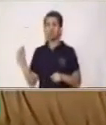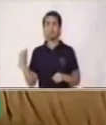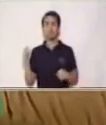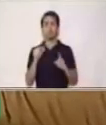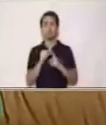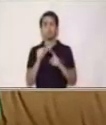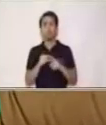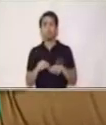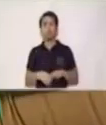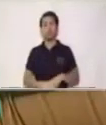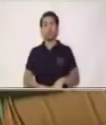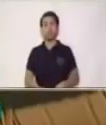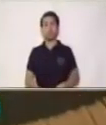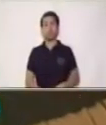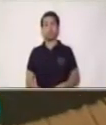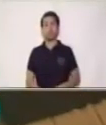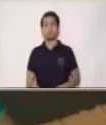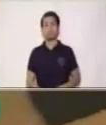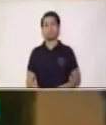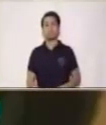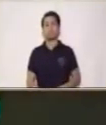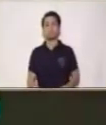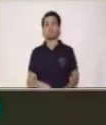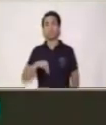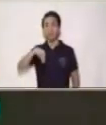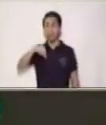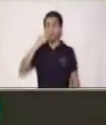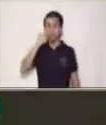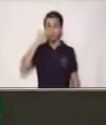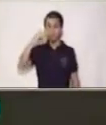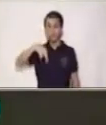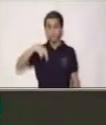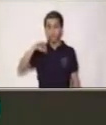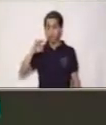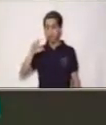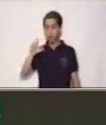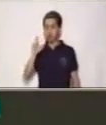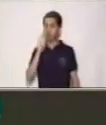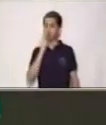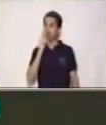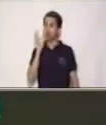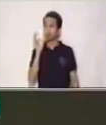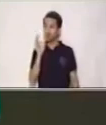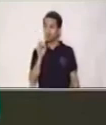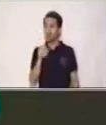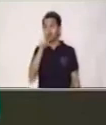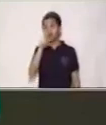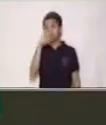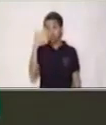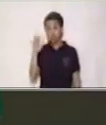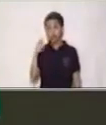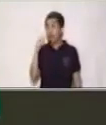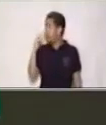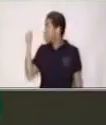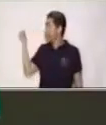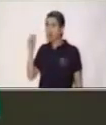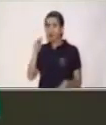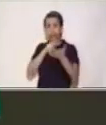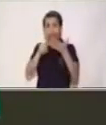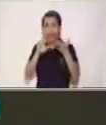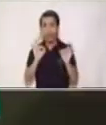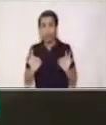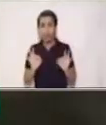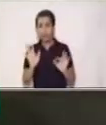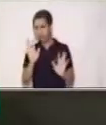palabra dice Pinocho. No te preocupes si en este momento tú todavía no puedes leer la palabra, sino que vamos